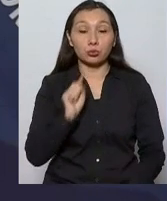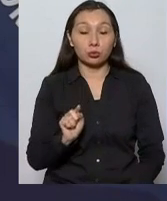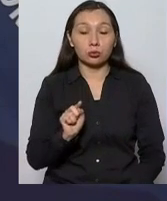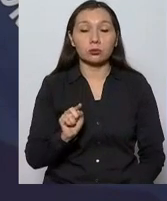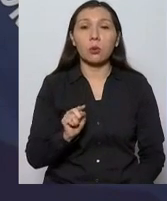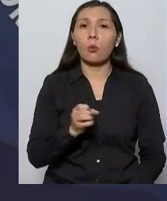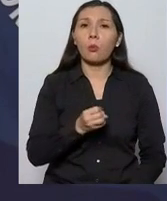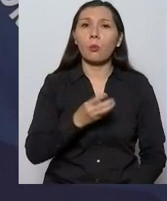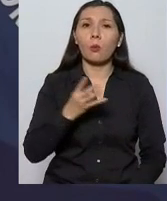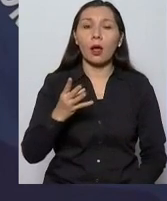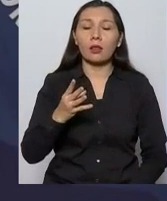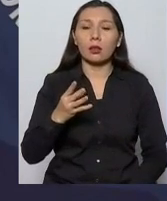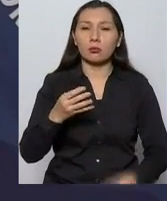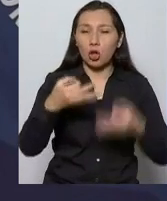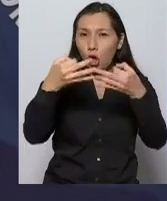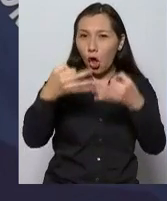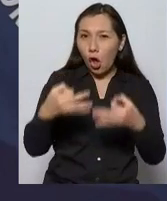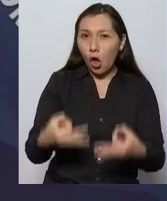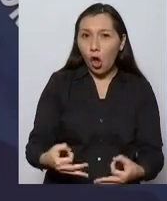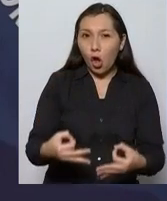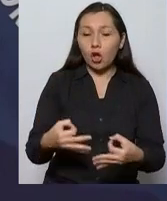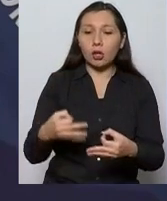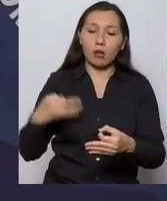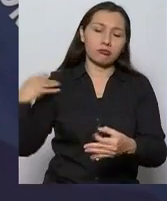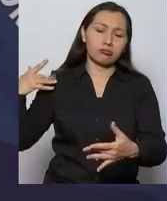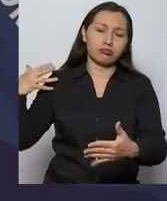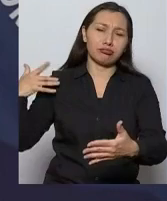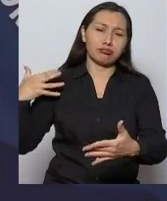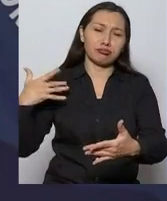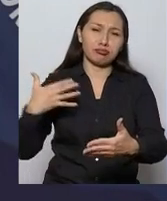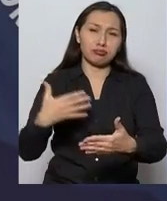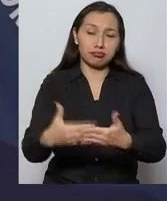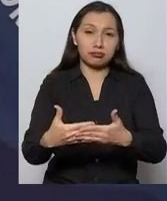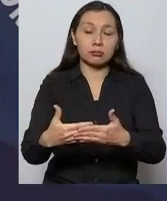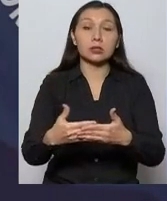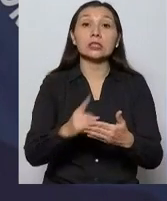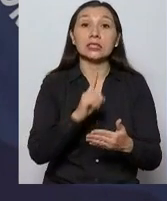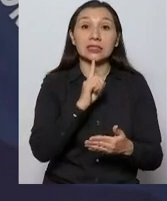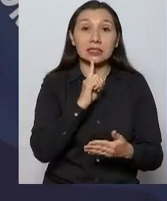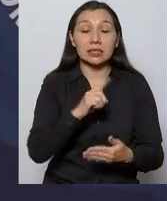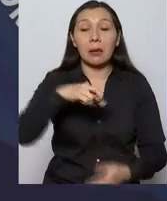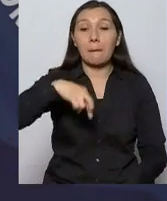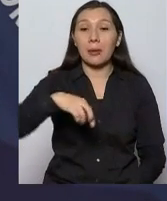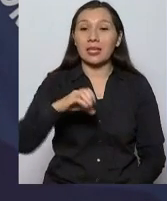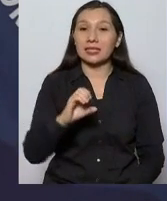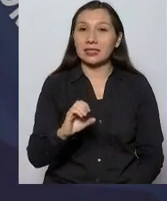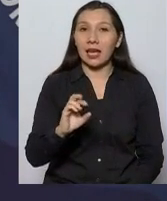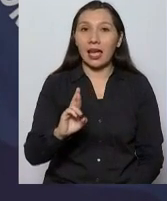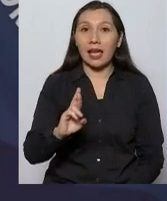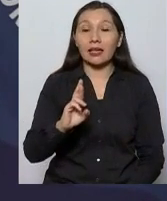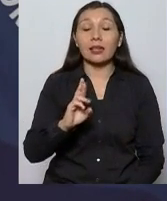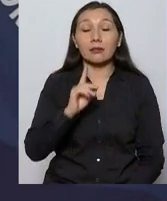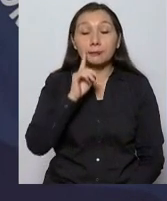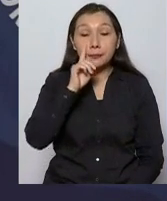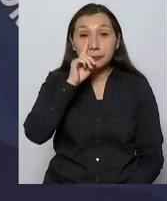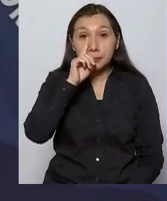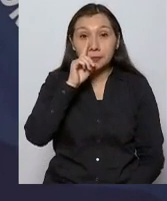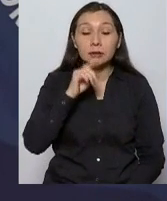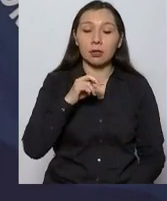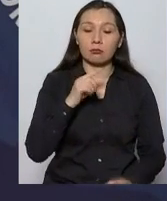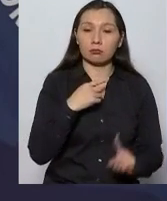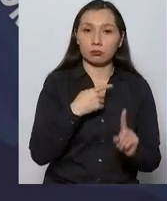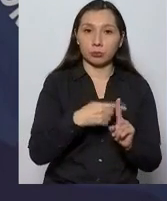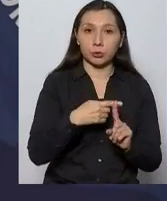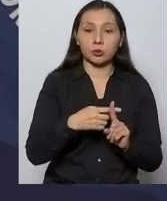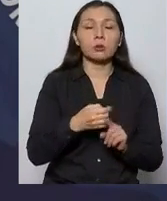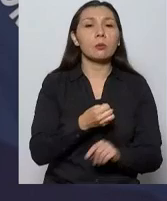tenemos el total de casos acumulados con PCR positivo